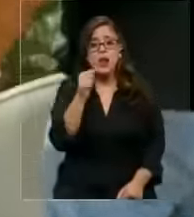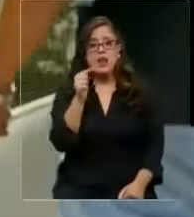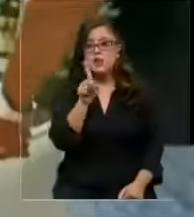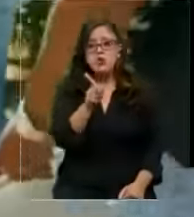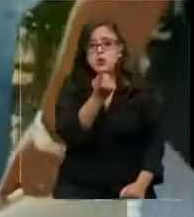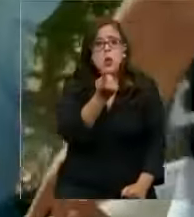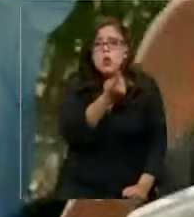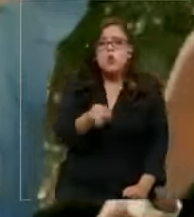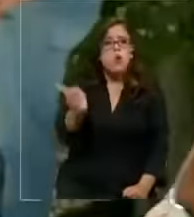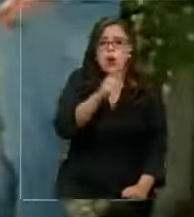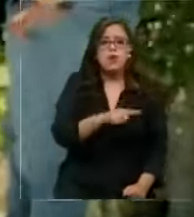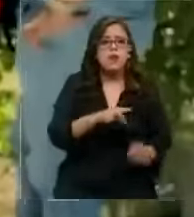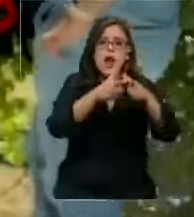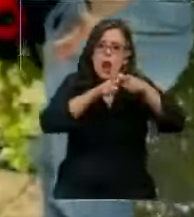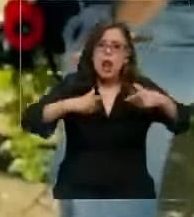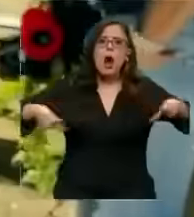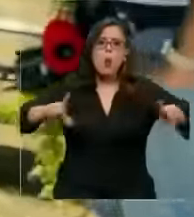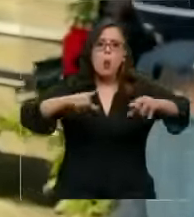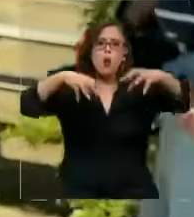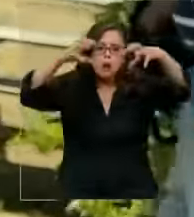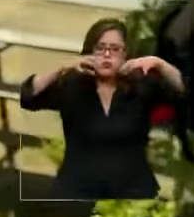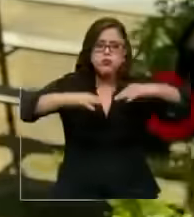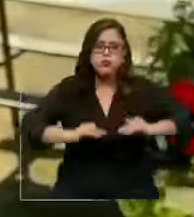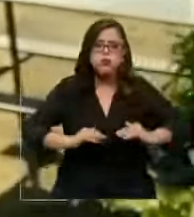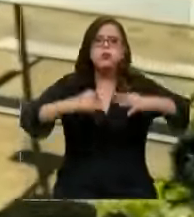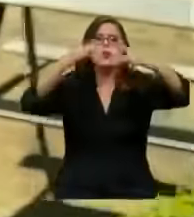Bueno. Pero yo tengo la fe que este año que